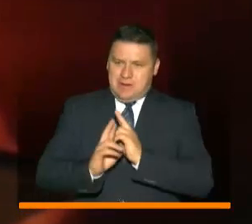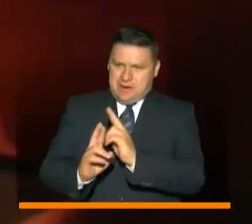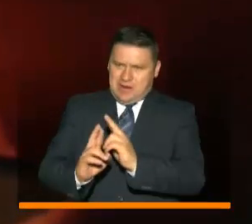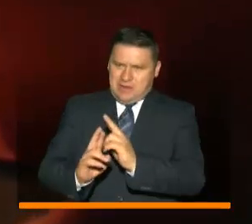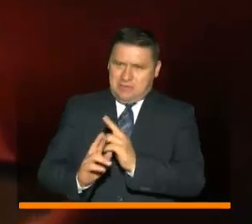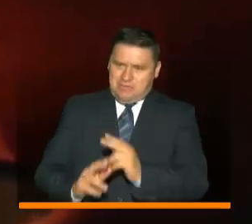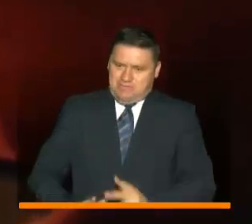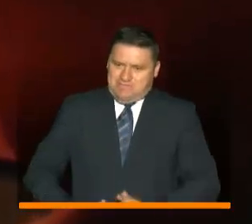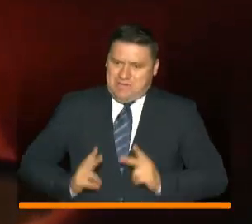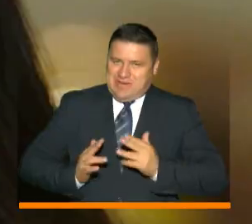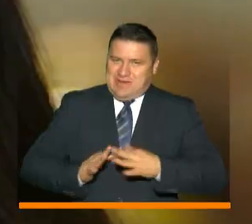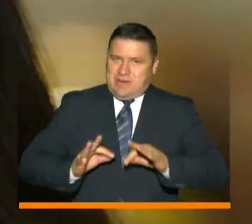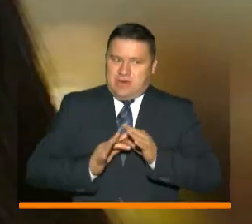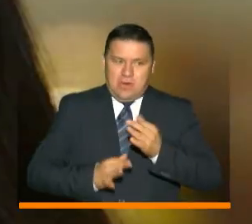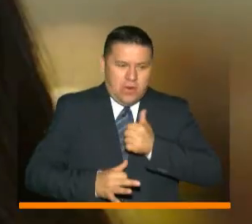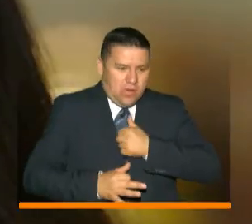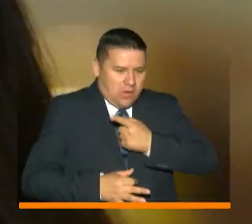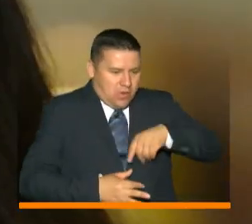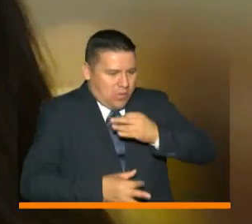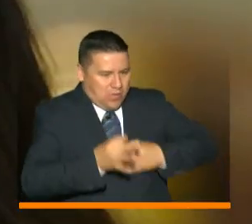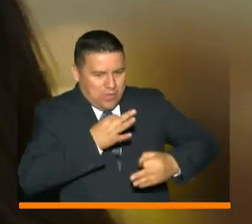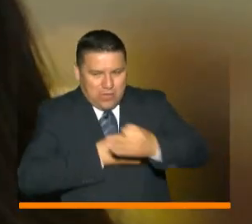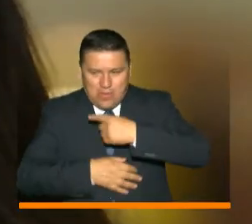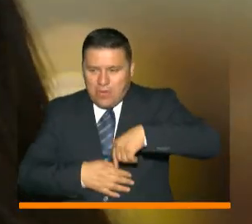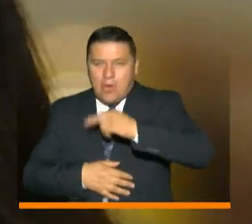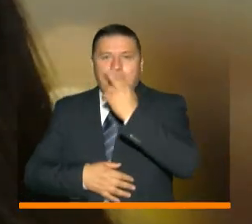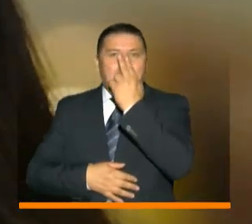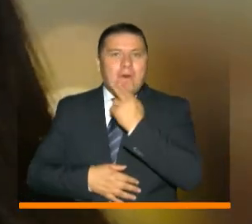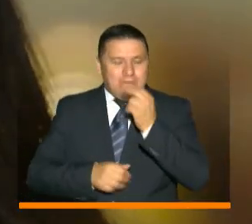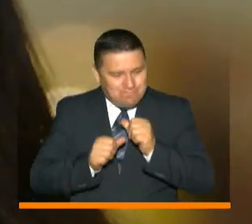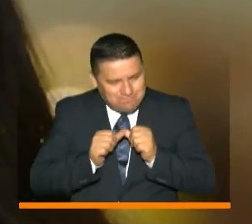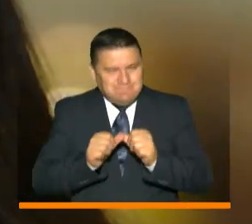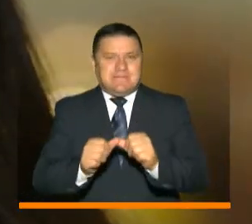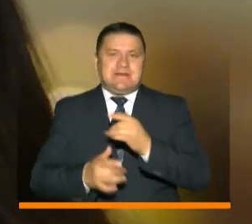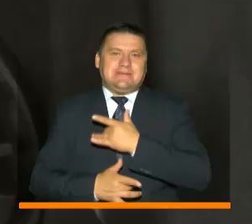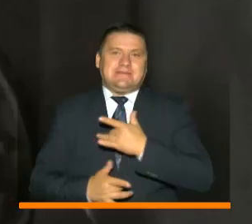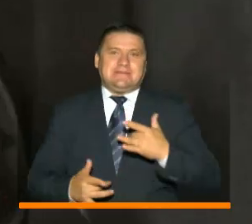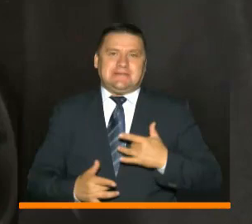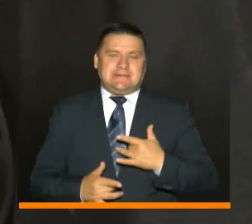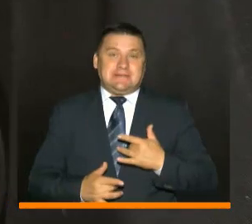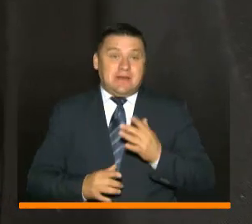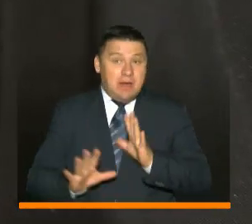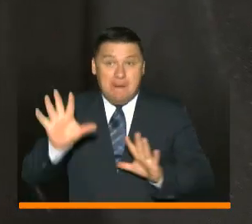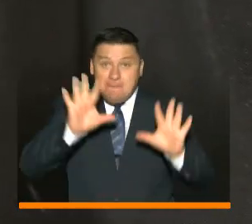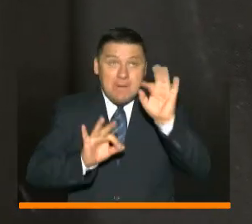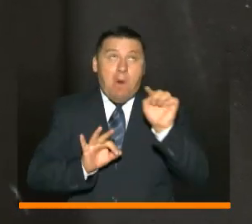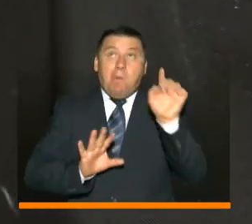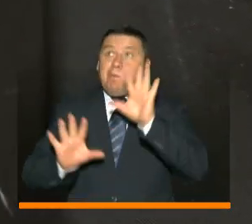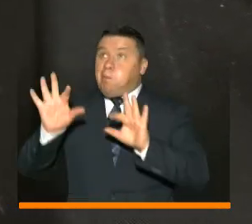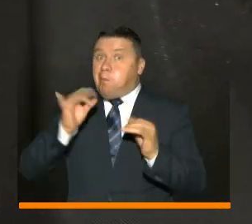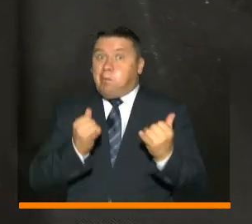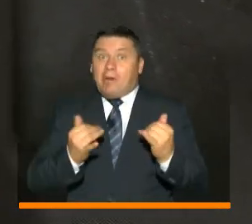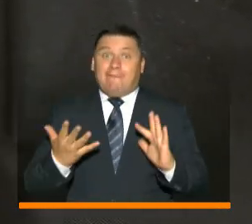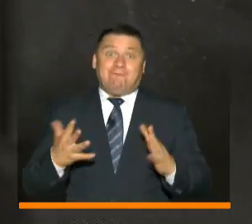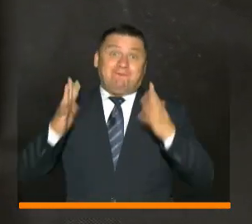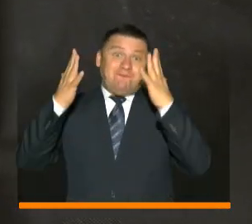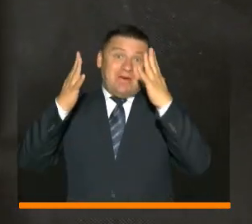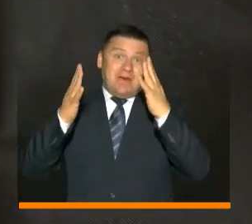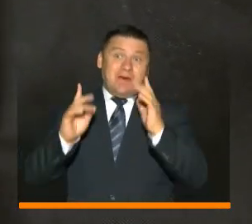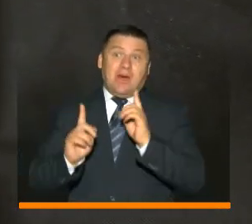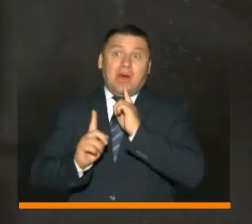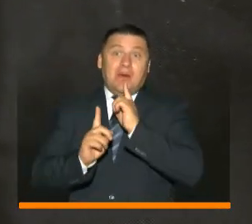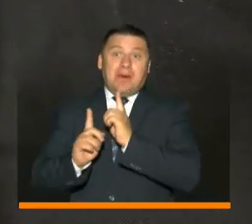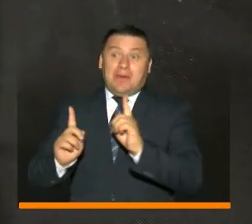vida. Cuidarnos entre nosotros y seguir en el compromiso de mantener nuestra salud. El virus sigue y las festividades